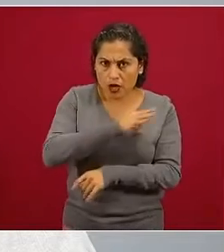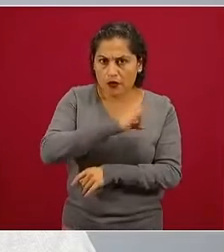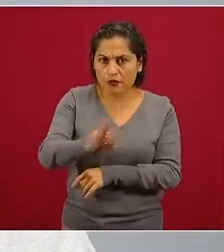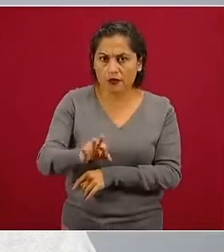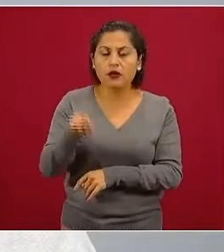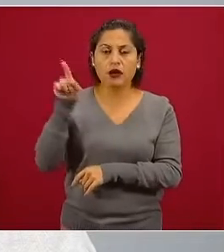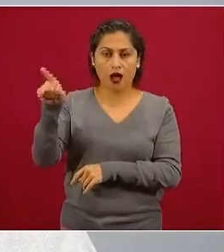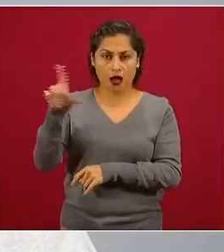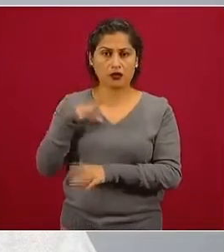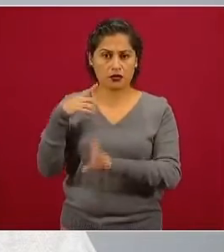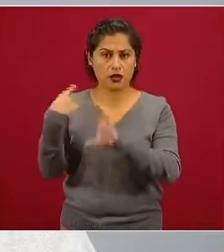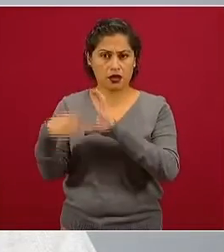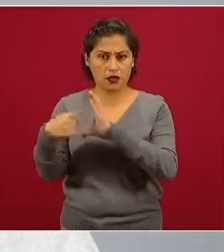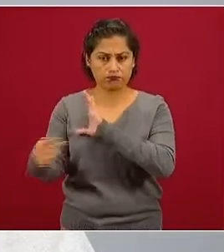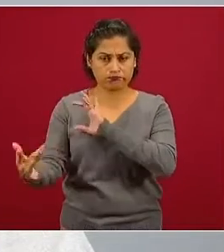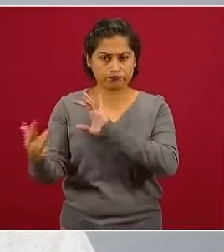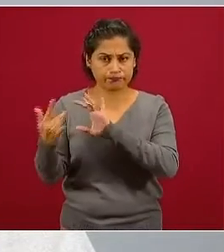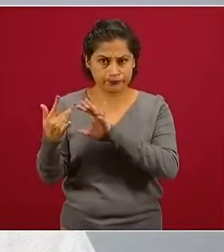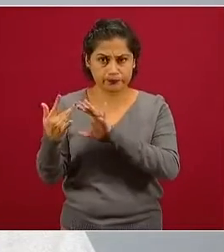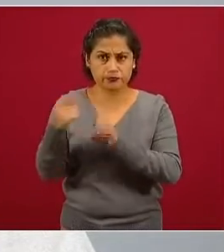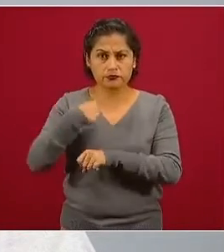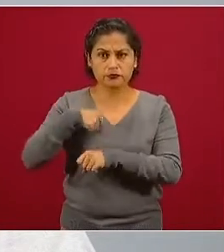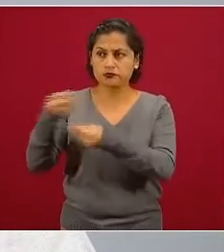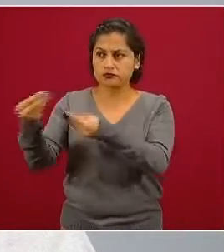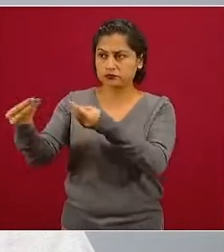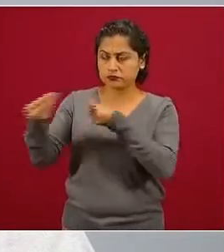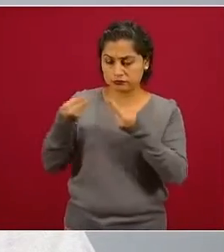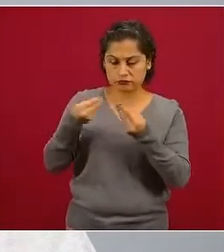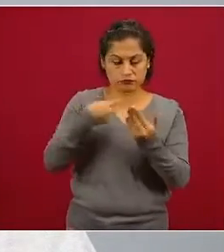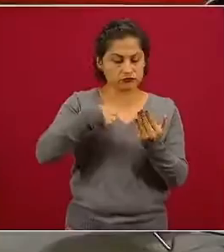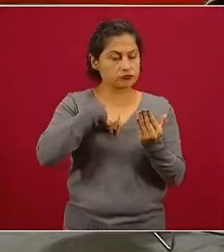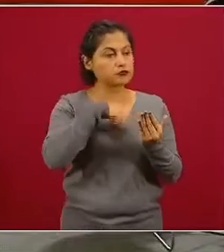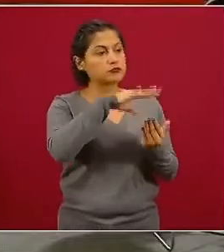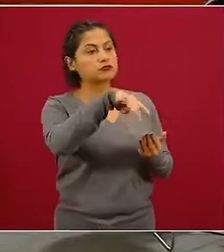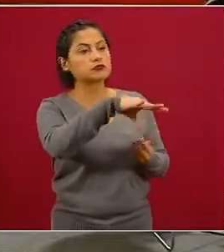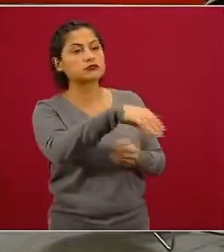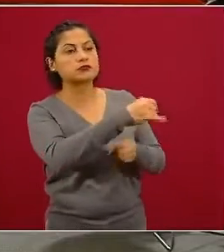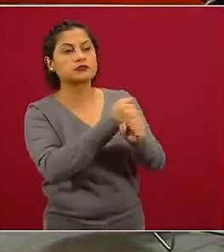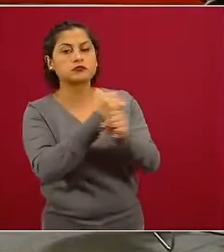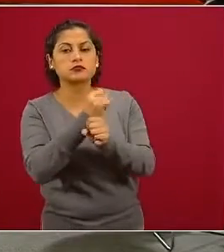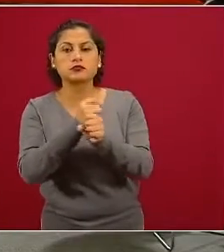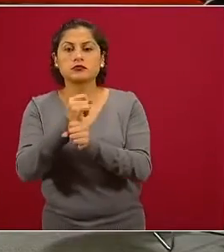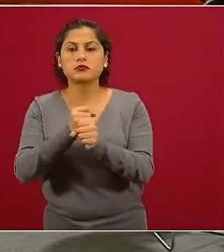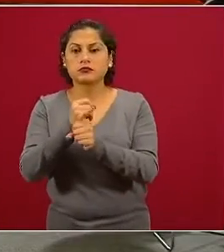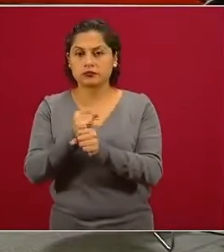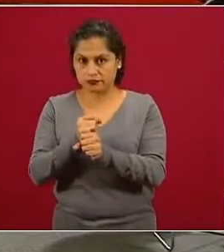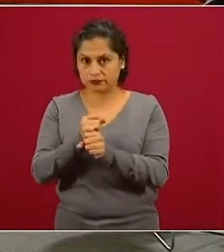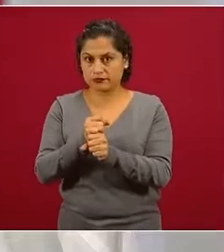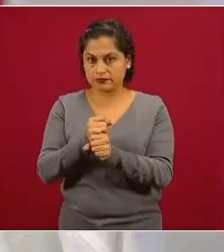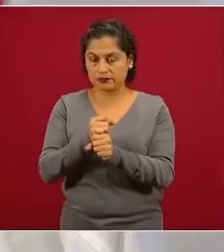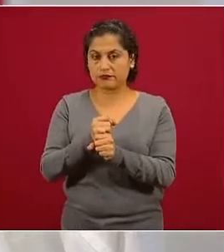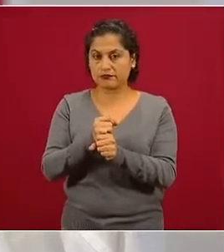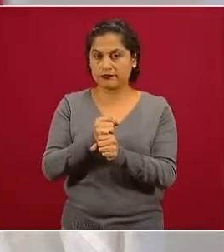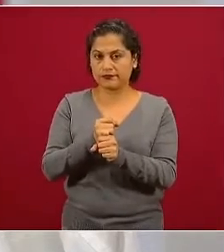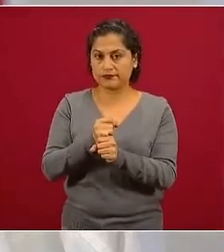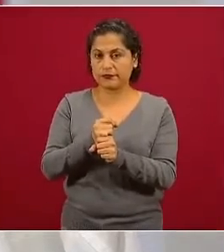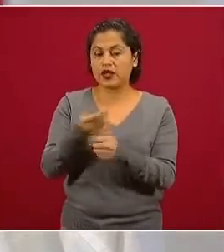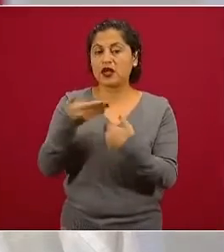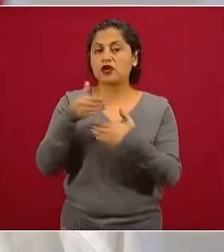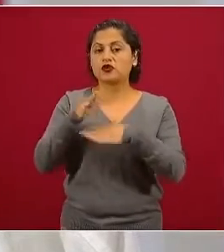Sí. Muchas gracias, Daniela. Hay un proceso de verificación que cuando se llega de manera